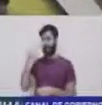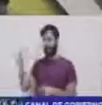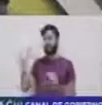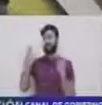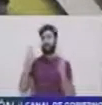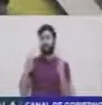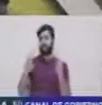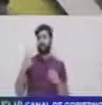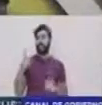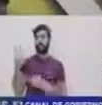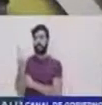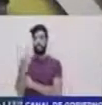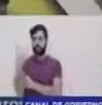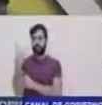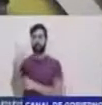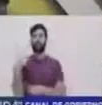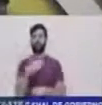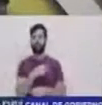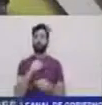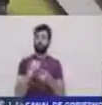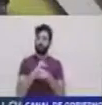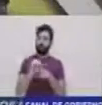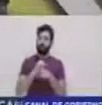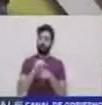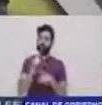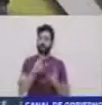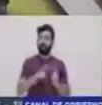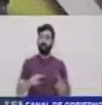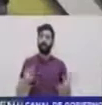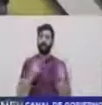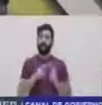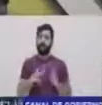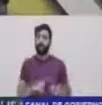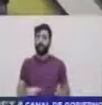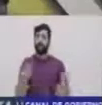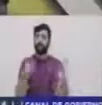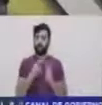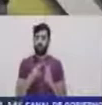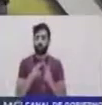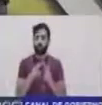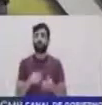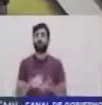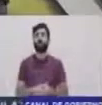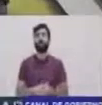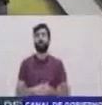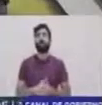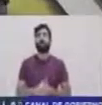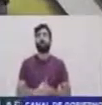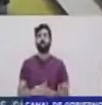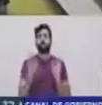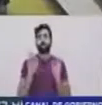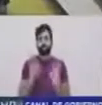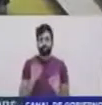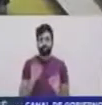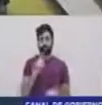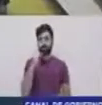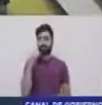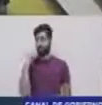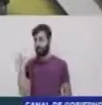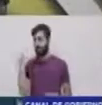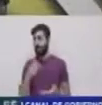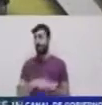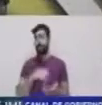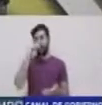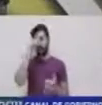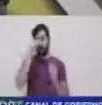muy importante. Es algo que debemos de tratar de poner en práctica todos los días y también virtualmente. Y hablando de redes sociales, síganos en nuestras redes sociales